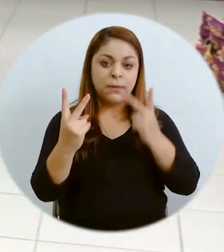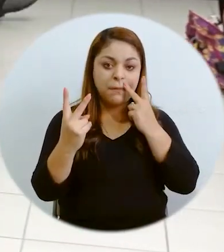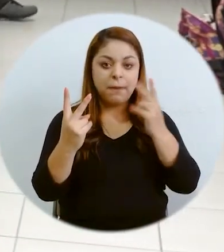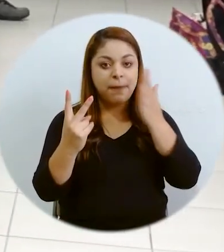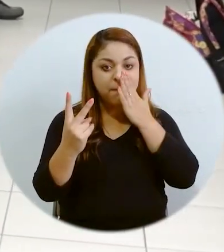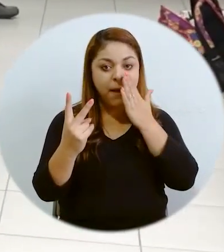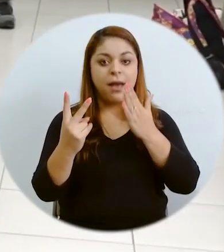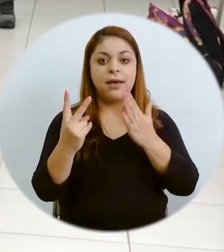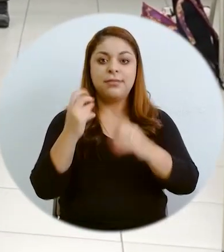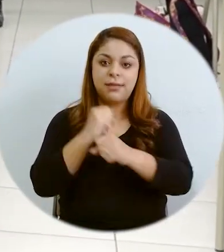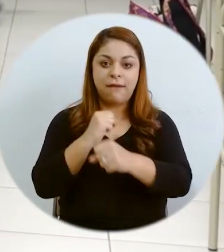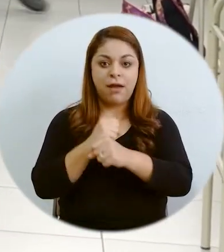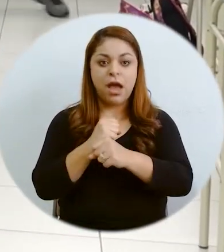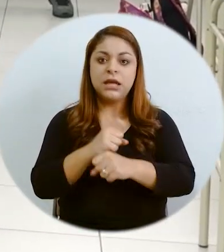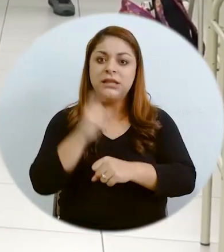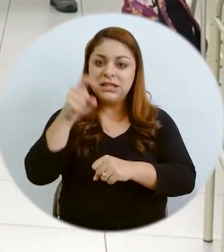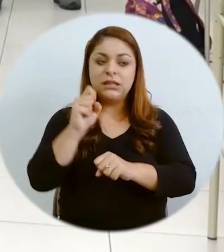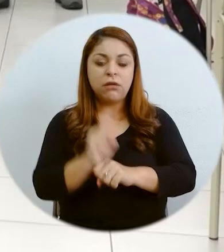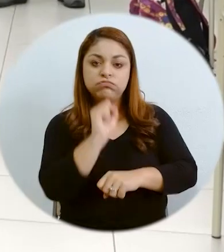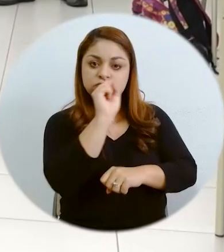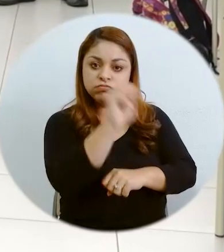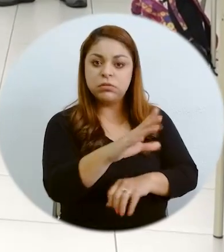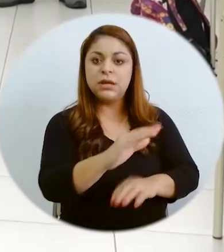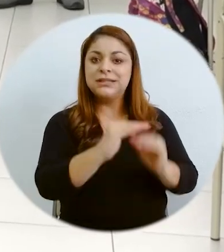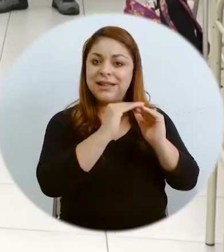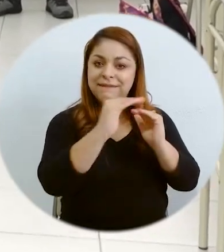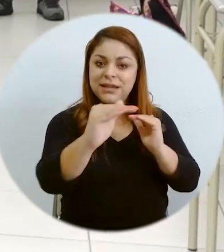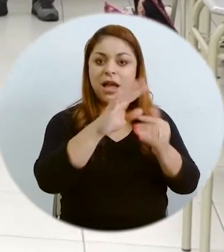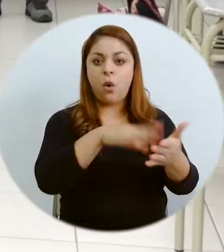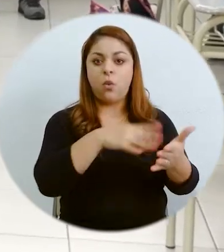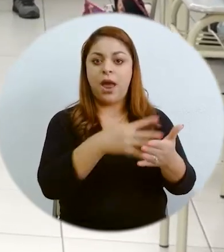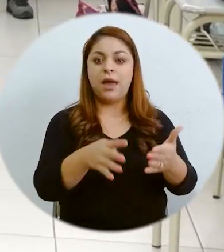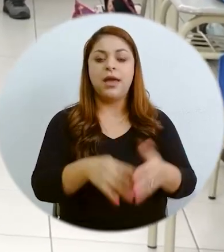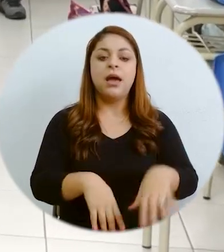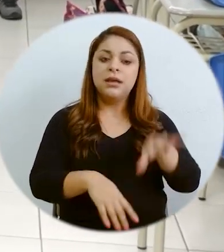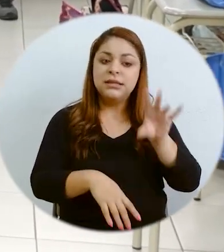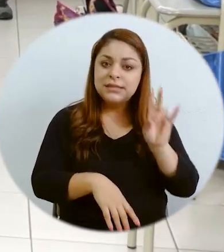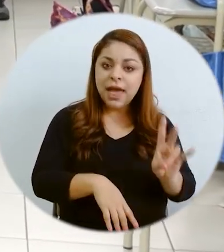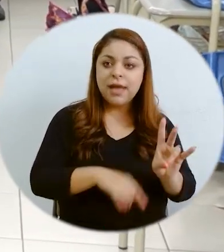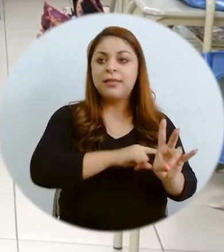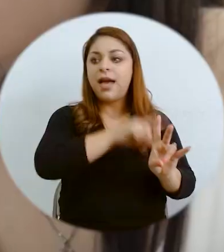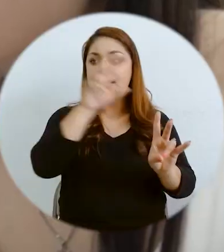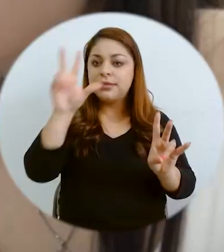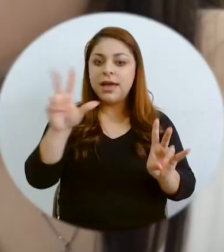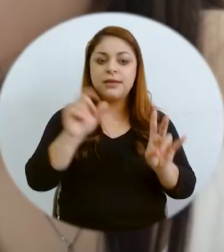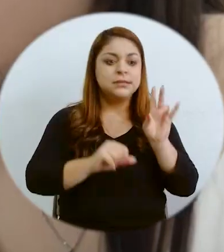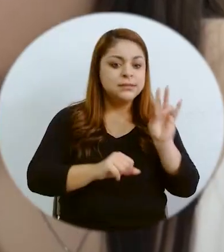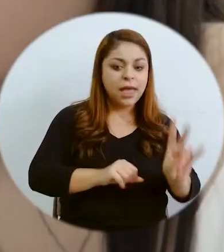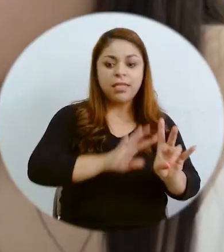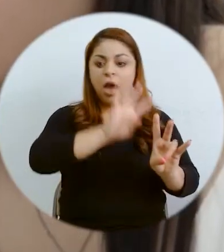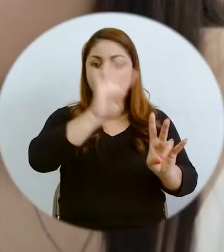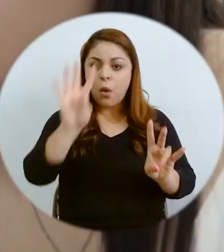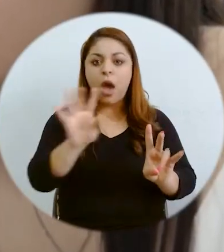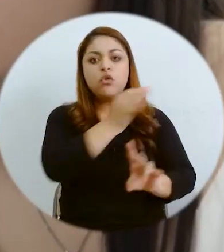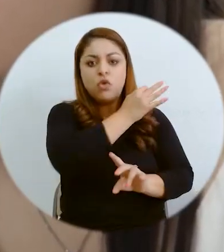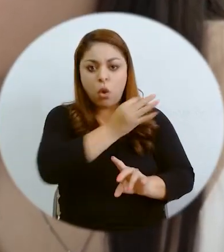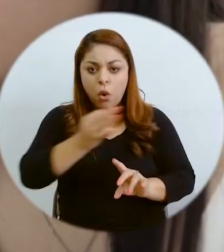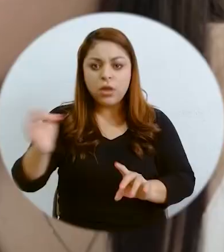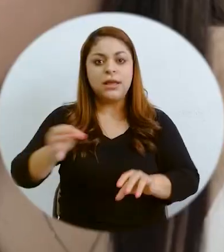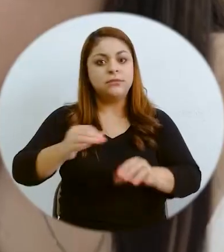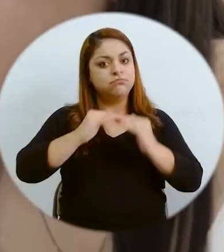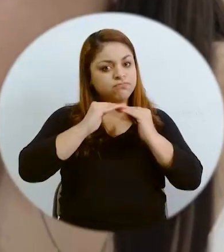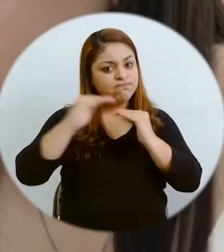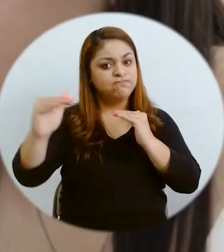dos trabajan y ocupan una estabilidad horaria de saber que su hijo va de lunes a viernes de 7 de la mañana a 3 de la tarde o a 4 de la